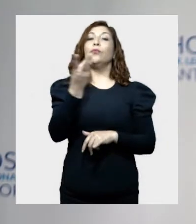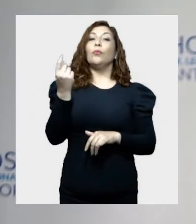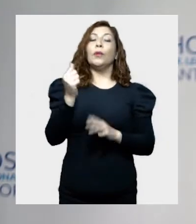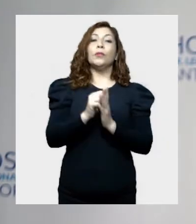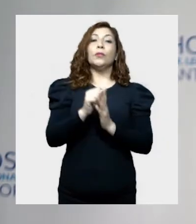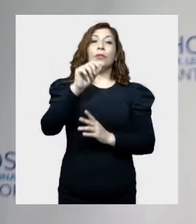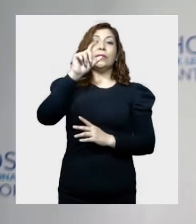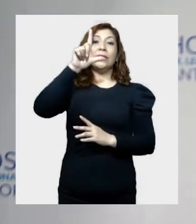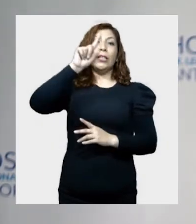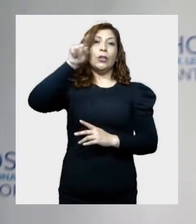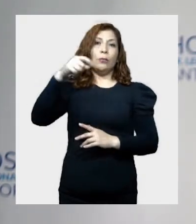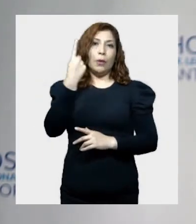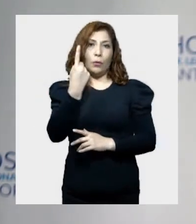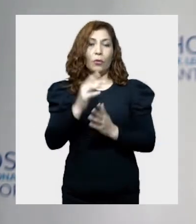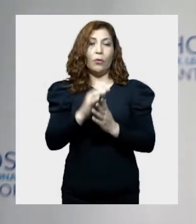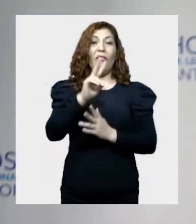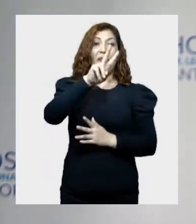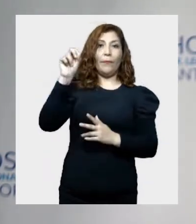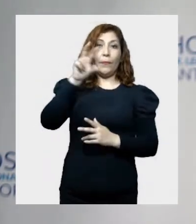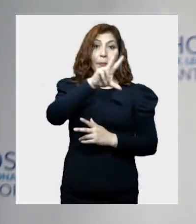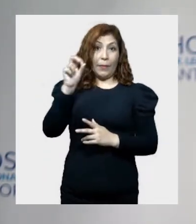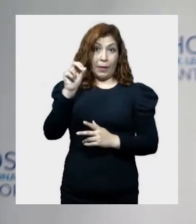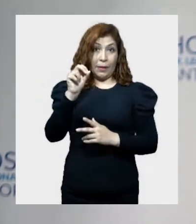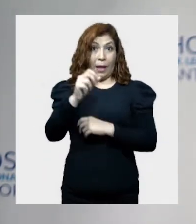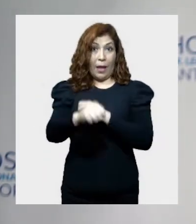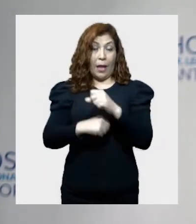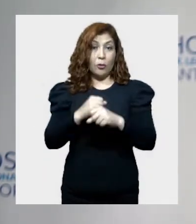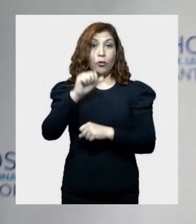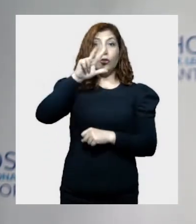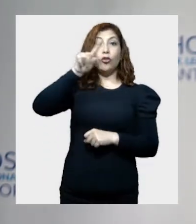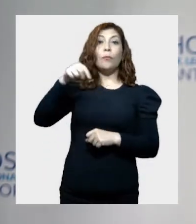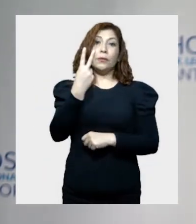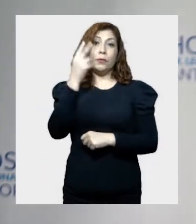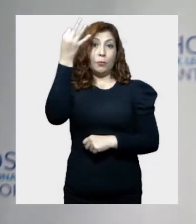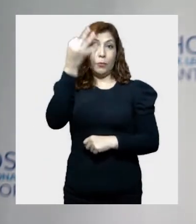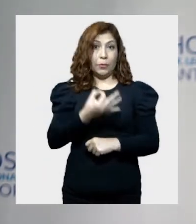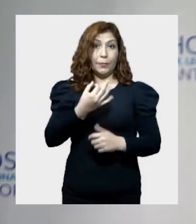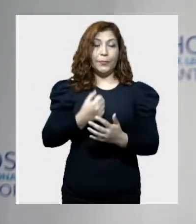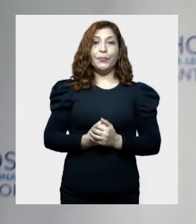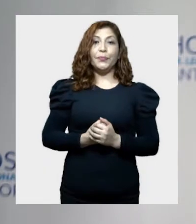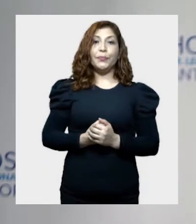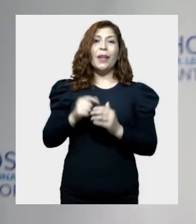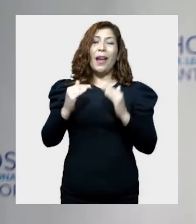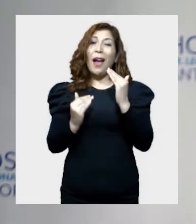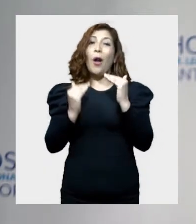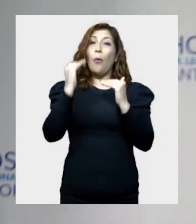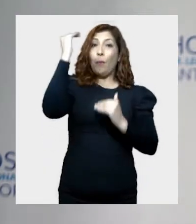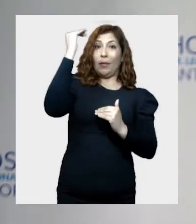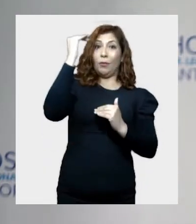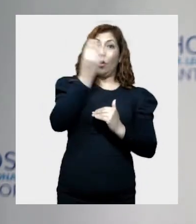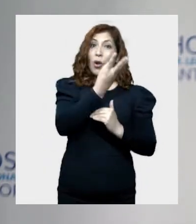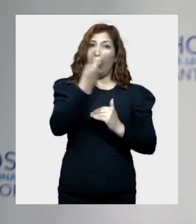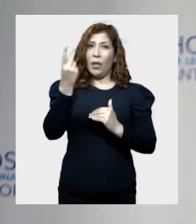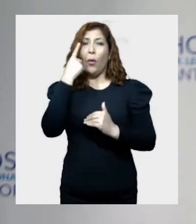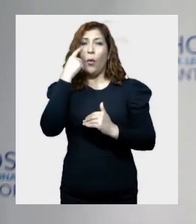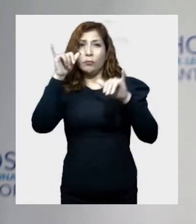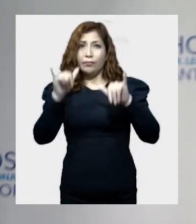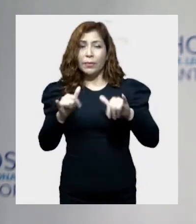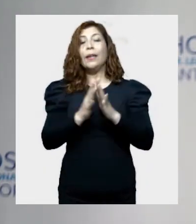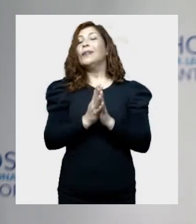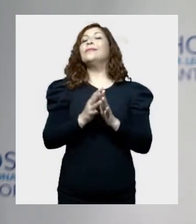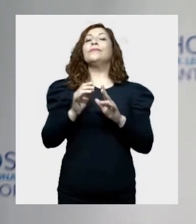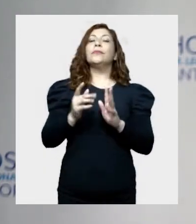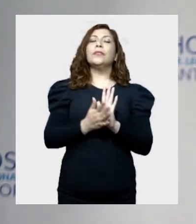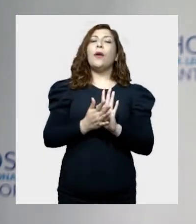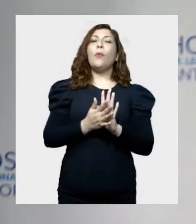era de 7,1 y el 2020 8,2%. Este aumento en los días de estada fue